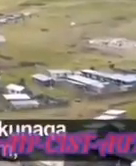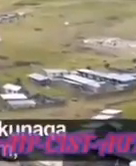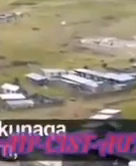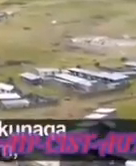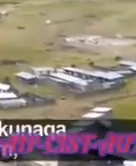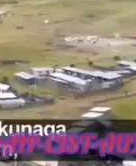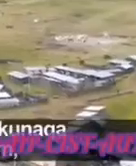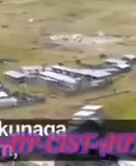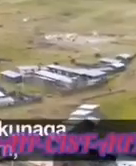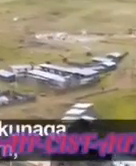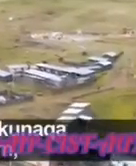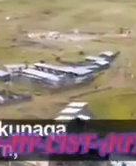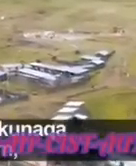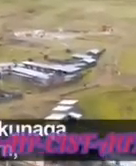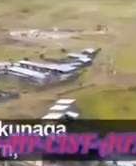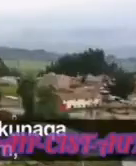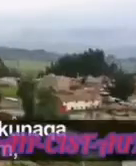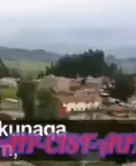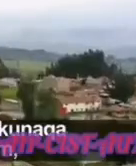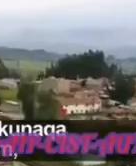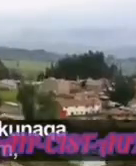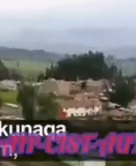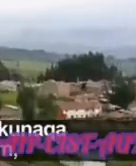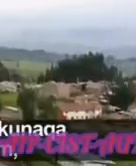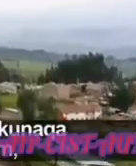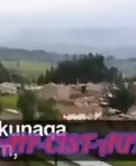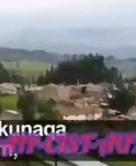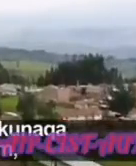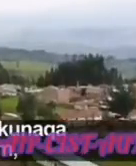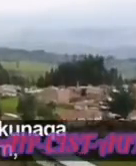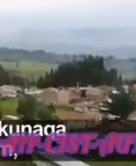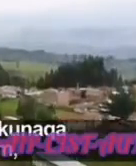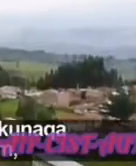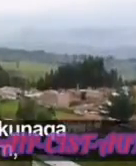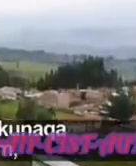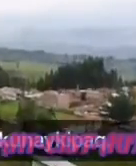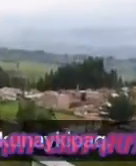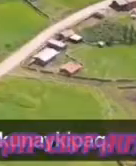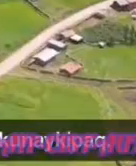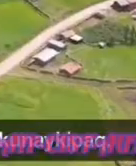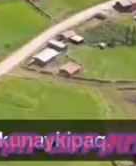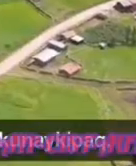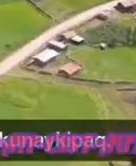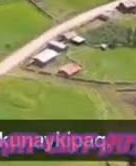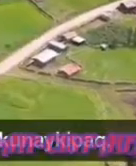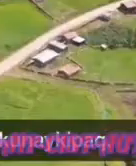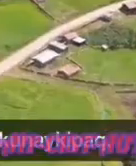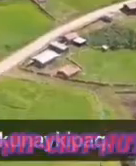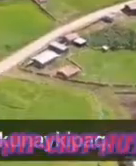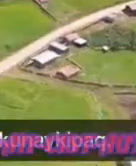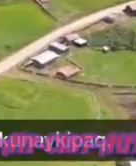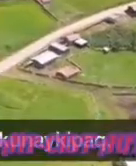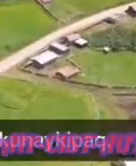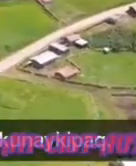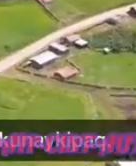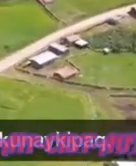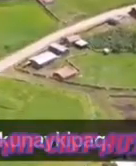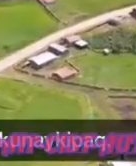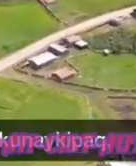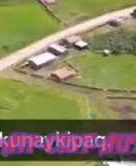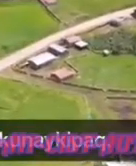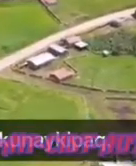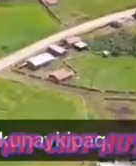Yachasqayki hinam kay antenakunaqa allinpaq kan, yanapasunkim runamasiykiwan